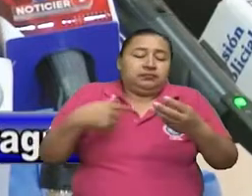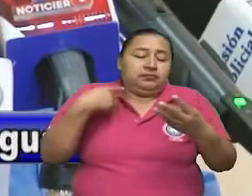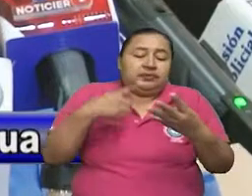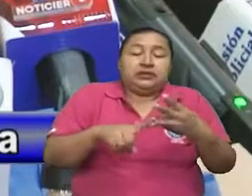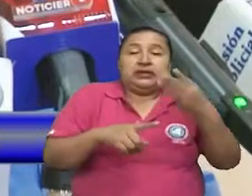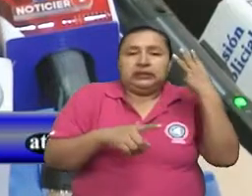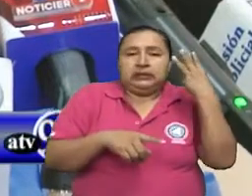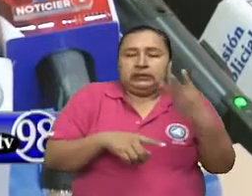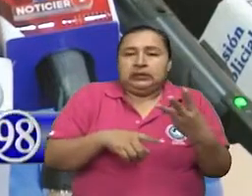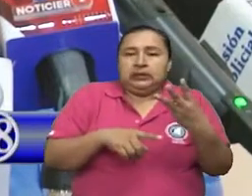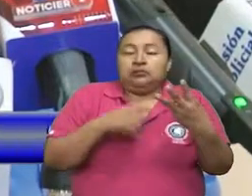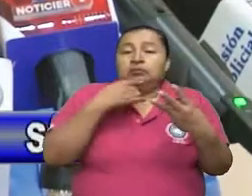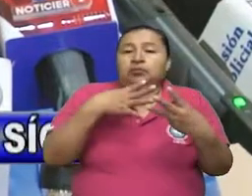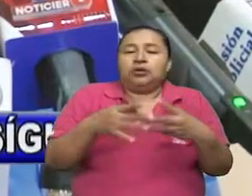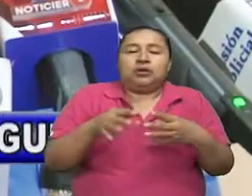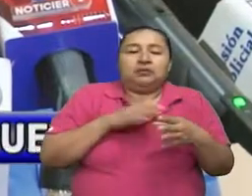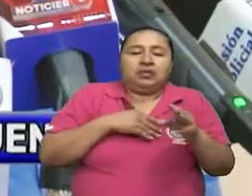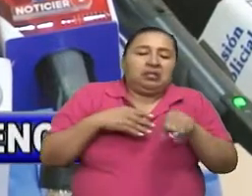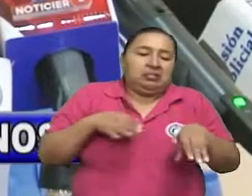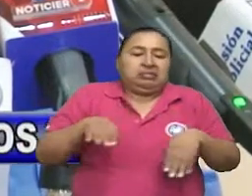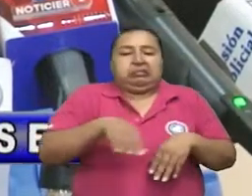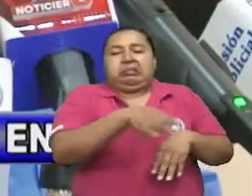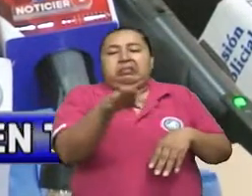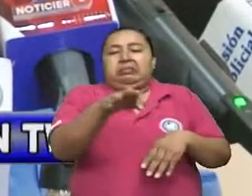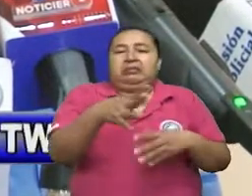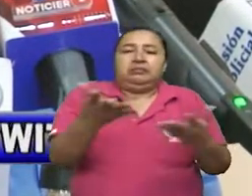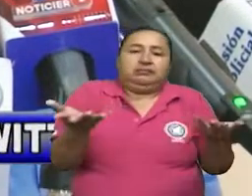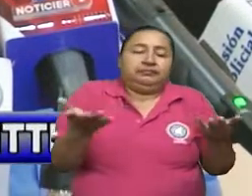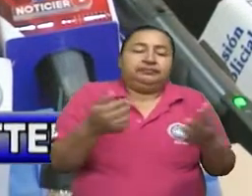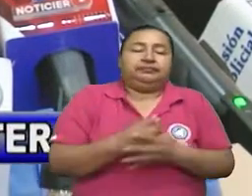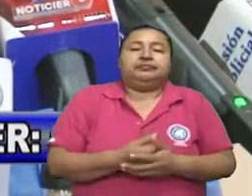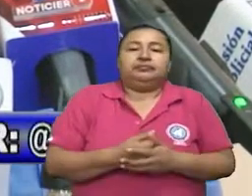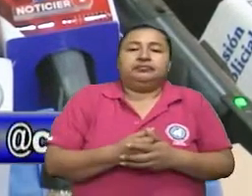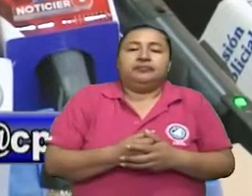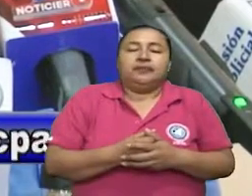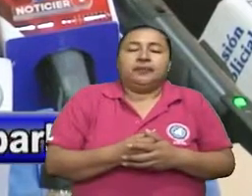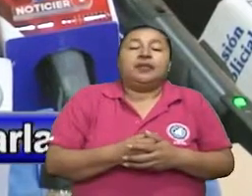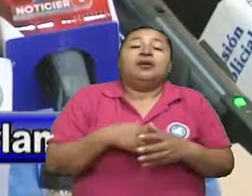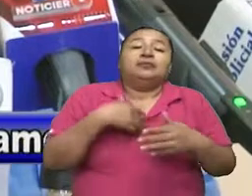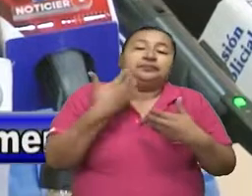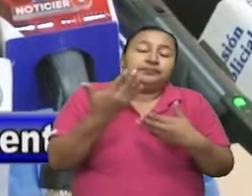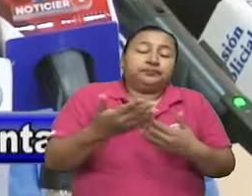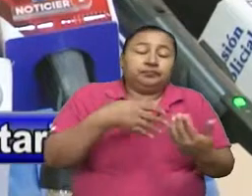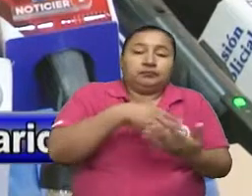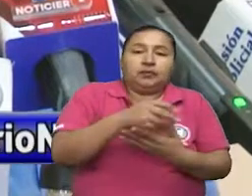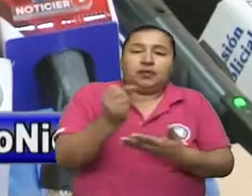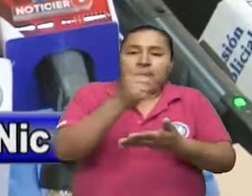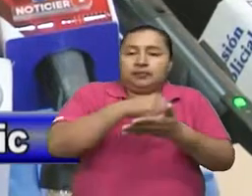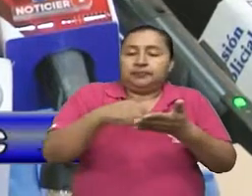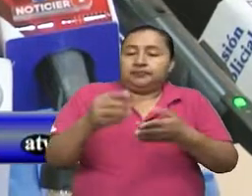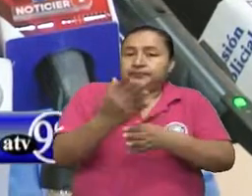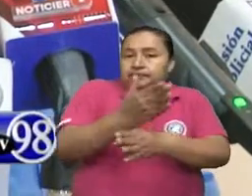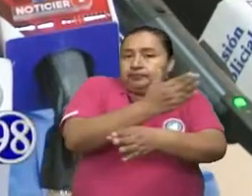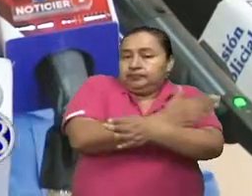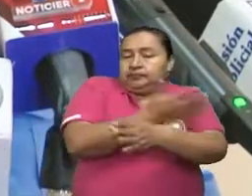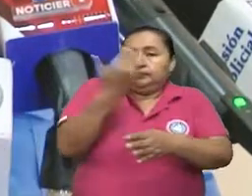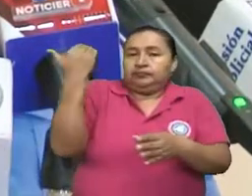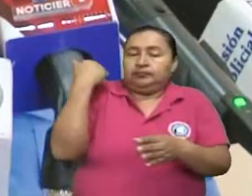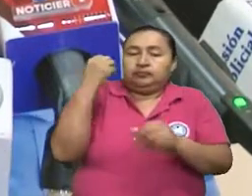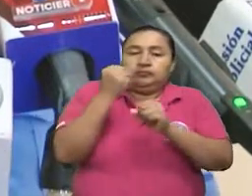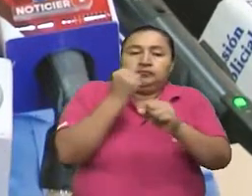3 por invasión de carril. Con relación a la semana anterior del